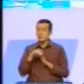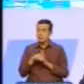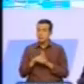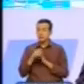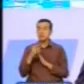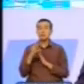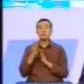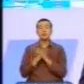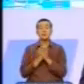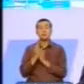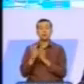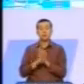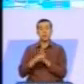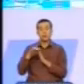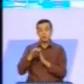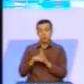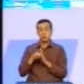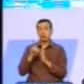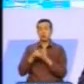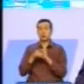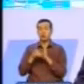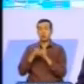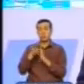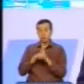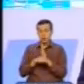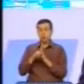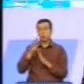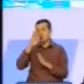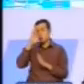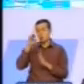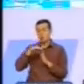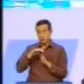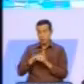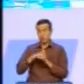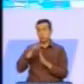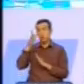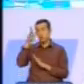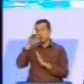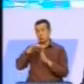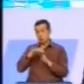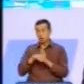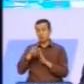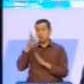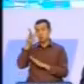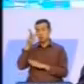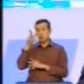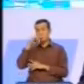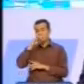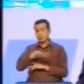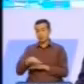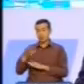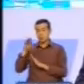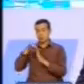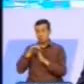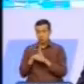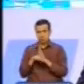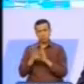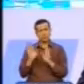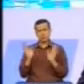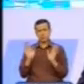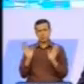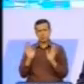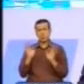servicios básicos, reducir médicos, reducir policías, reducir maestros, reducir parvularias. Esa es la visión